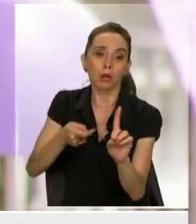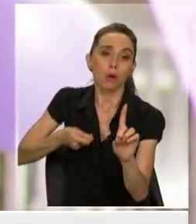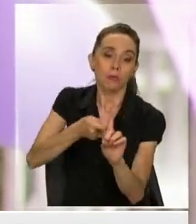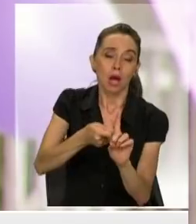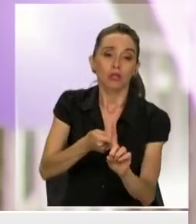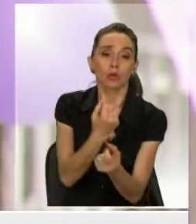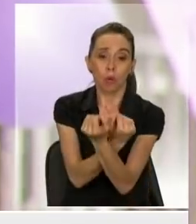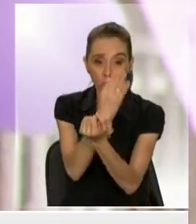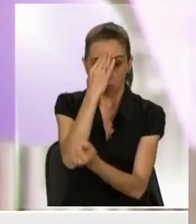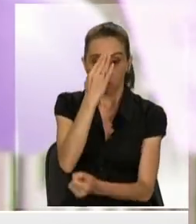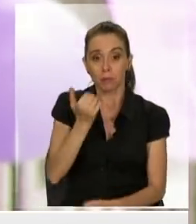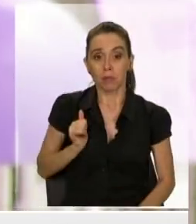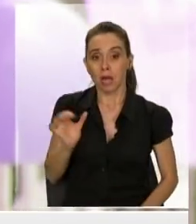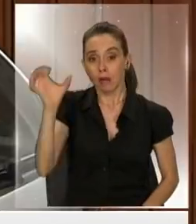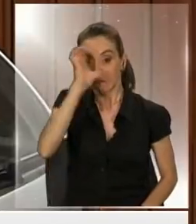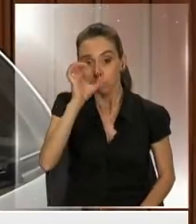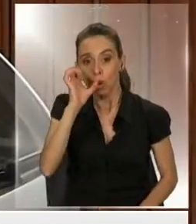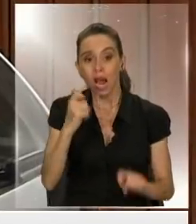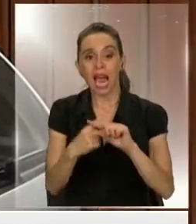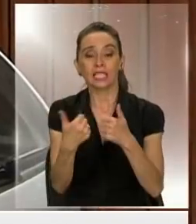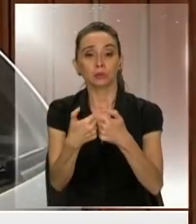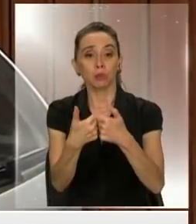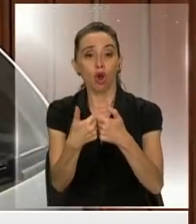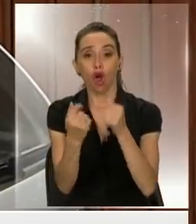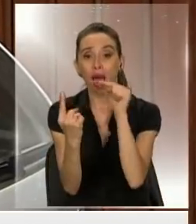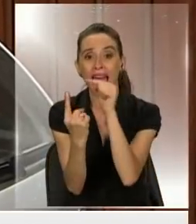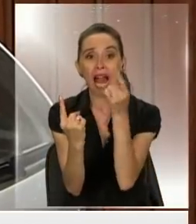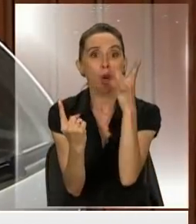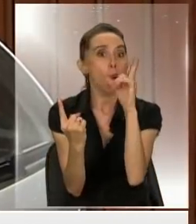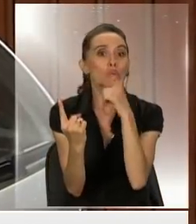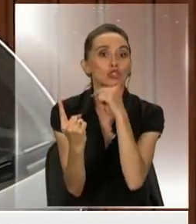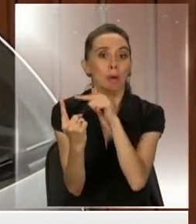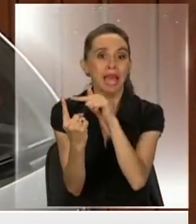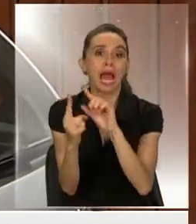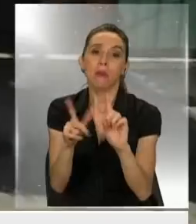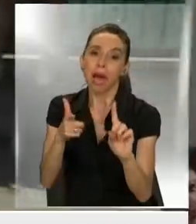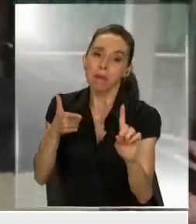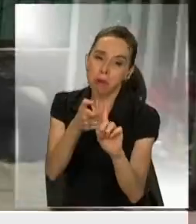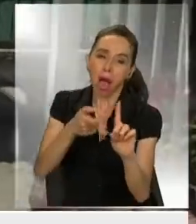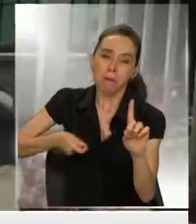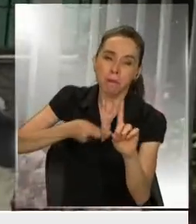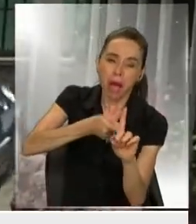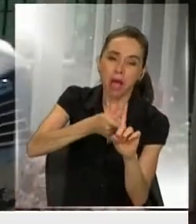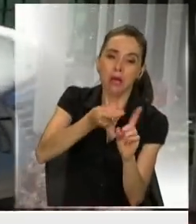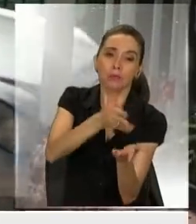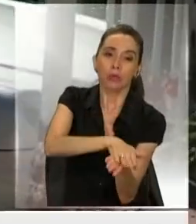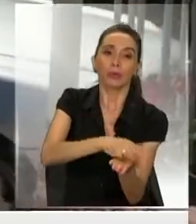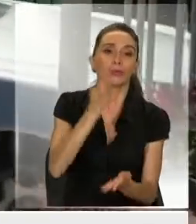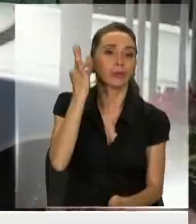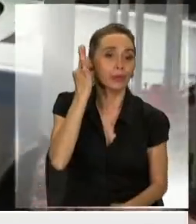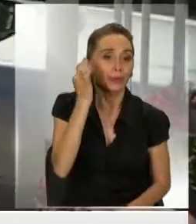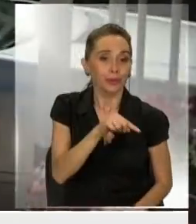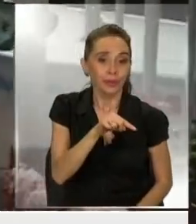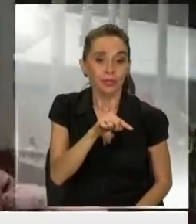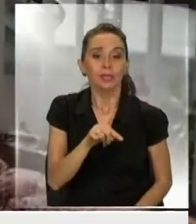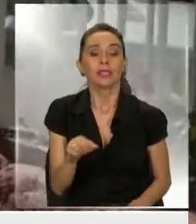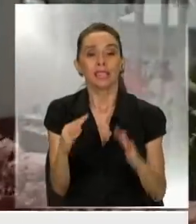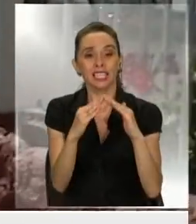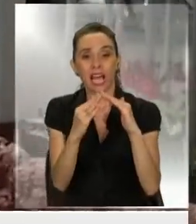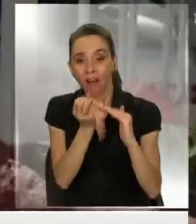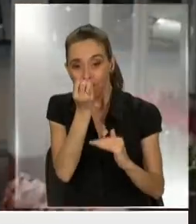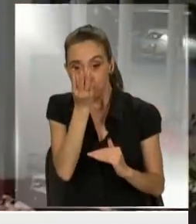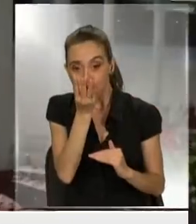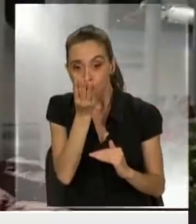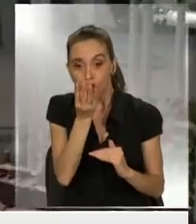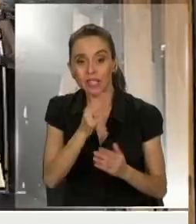buscando intensamente a su ex pololo, el único sospechoso del asesinato de esta joven. Mientras en esta casa de la Florida, los